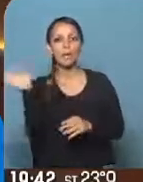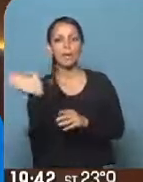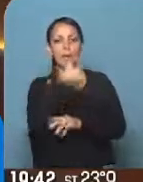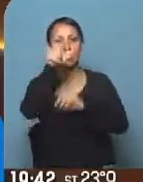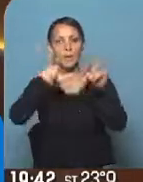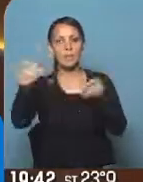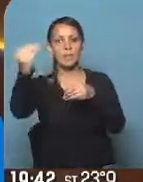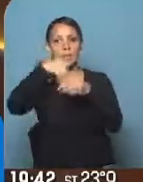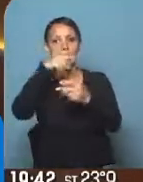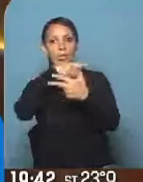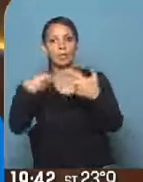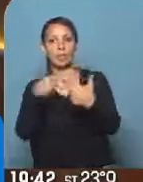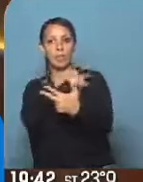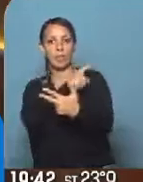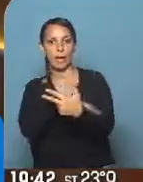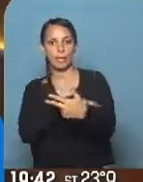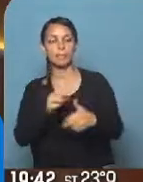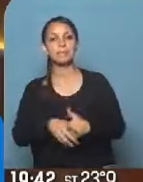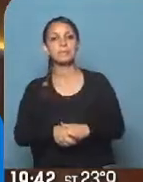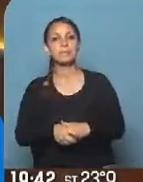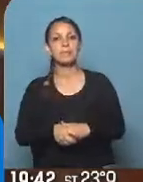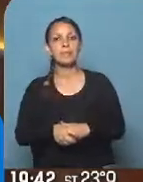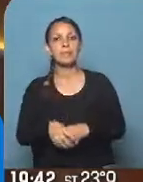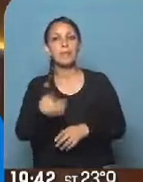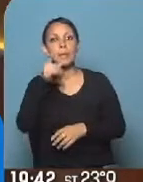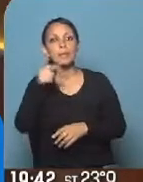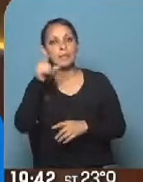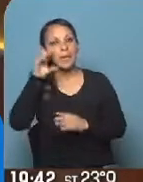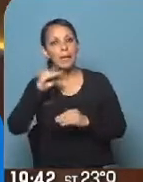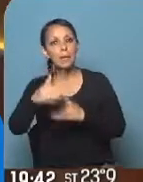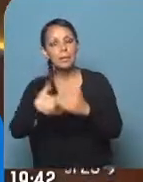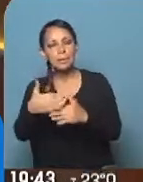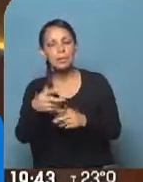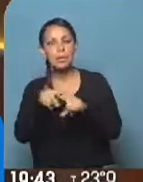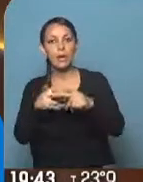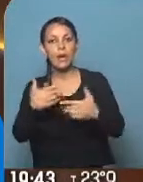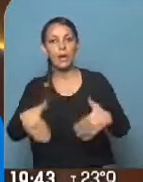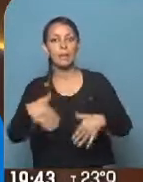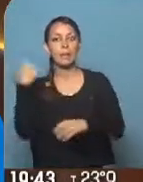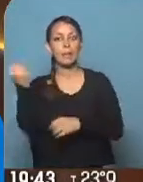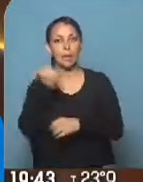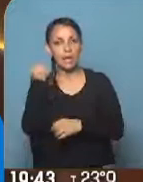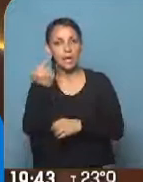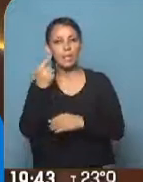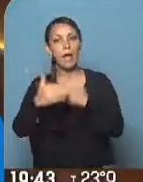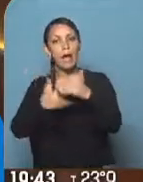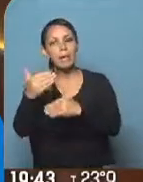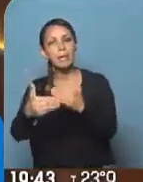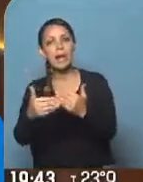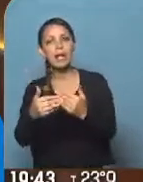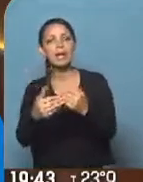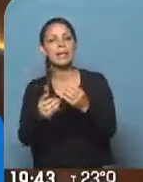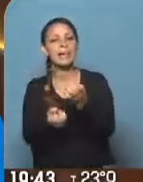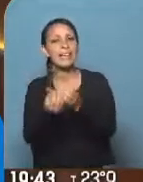de los tres poderes del estado nos parece que es una herramienta muy importante no avanzar en generar el